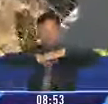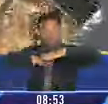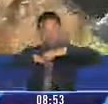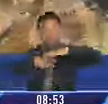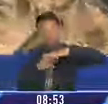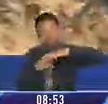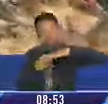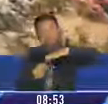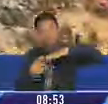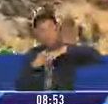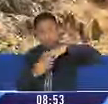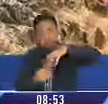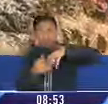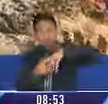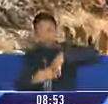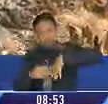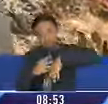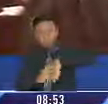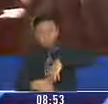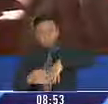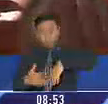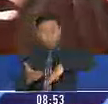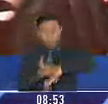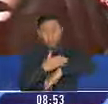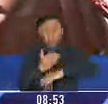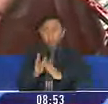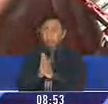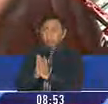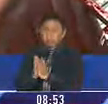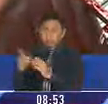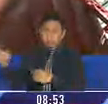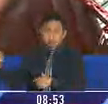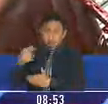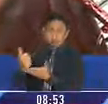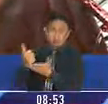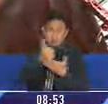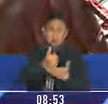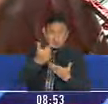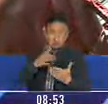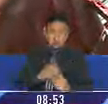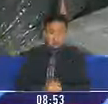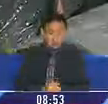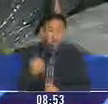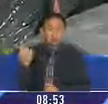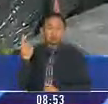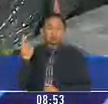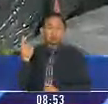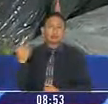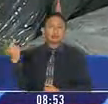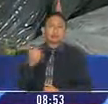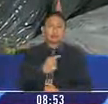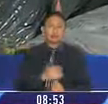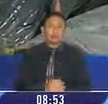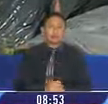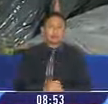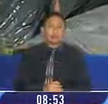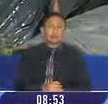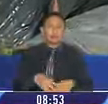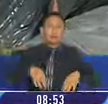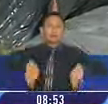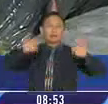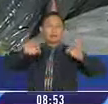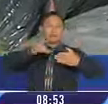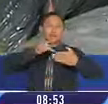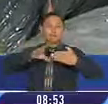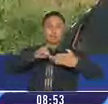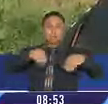la zona. Denuncian que a pesar de sus constantes solicitudes de intervención, lo único que se ha hecho es la colocación de plástico, cintas